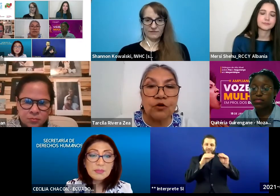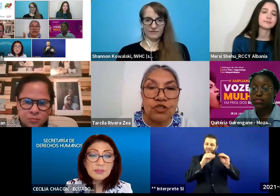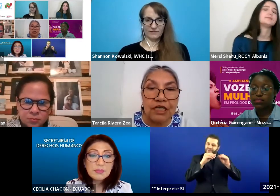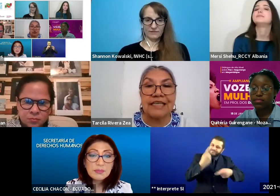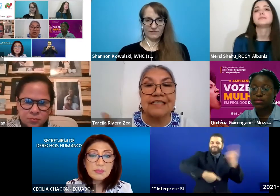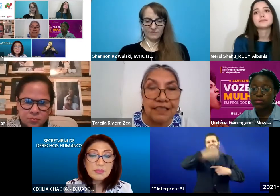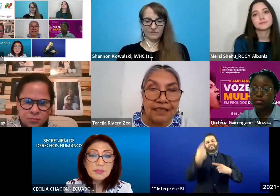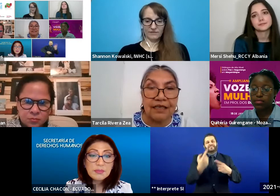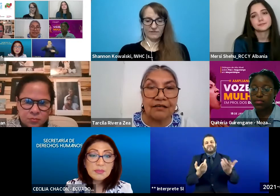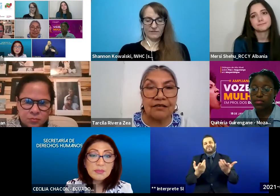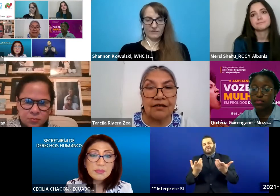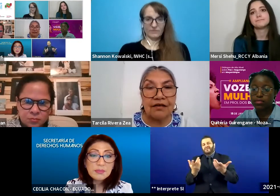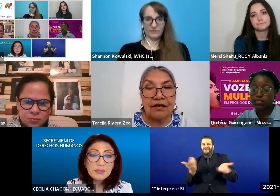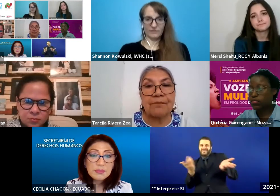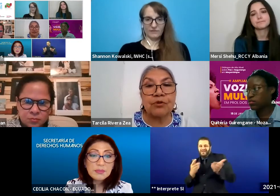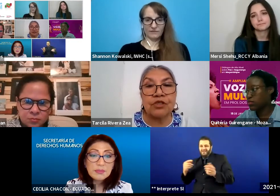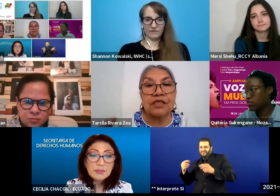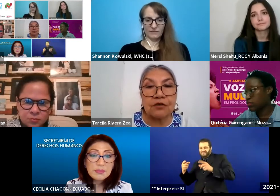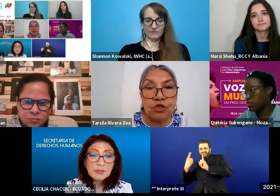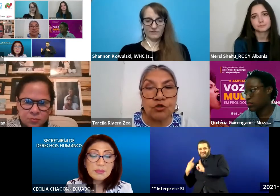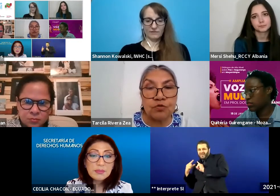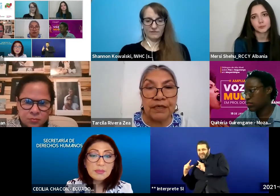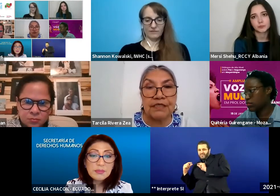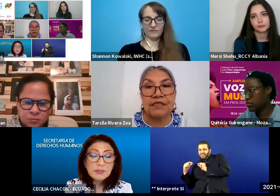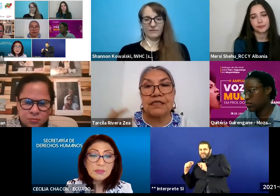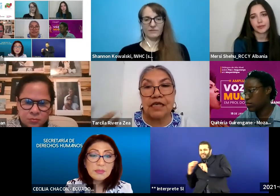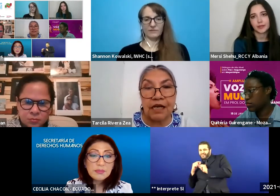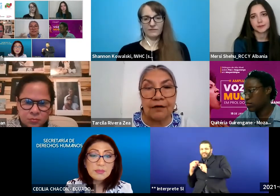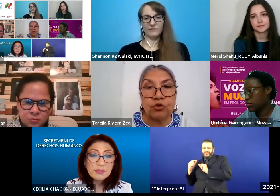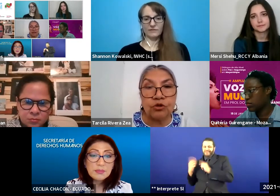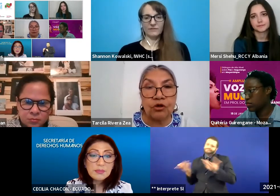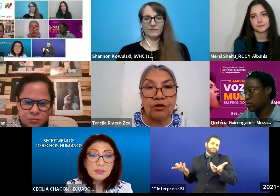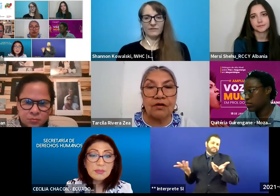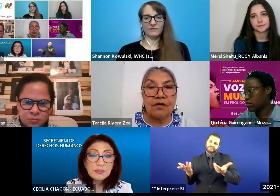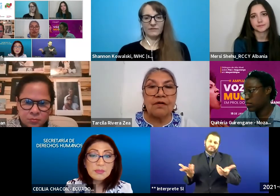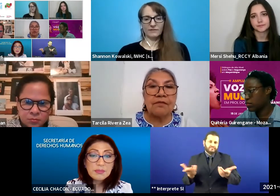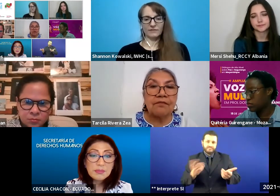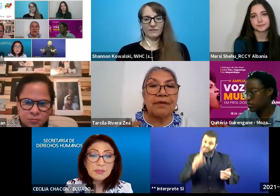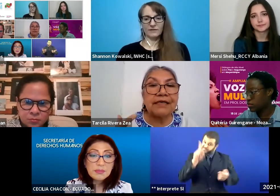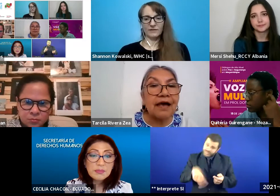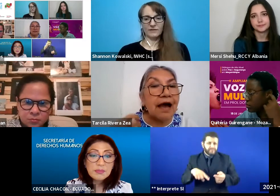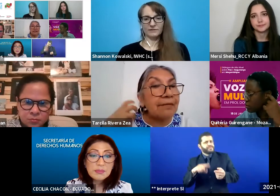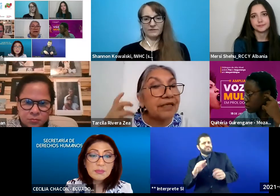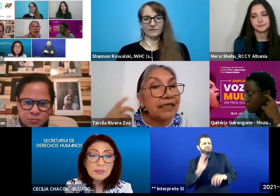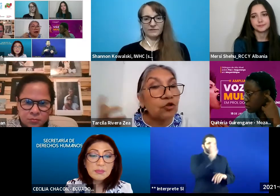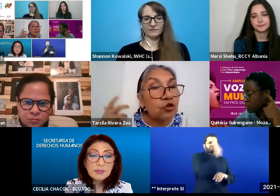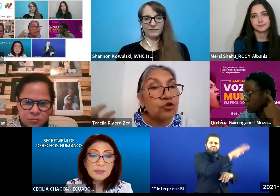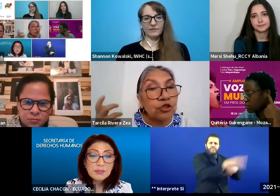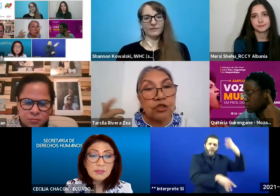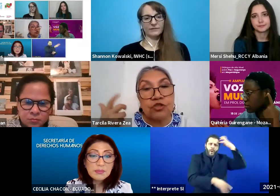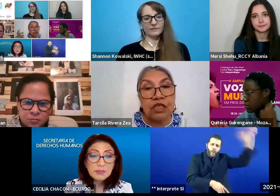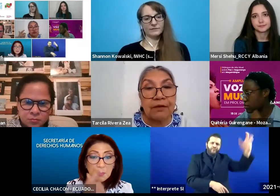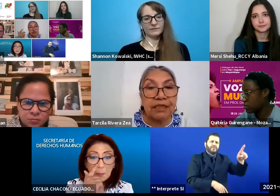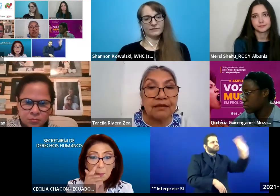hacer que los que deciden la política en nuestros países y en el mundo vaya abriendo